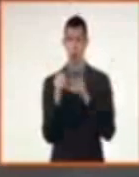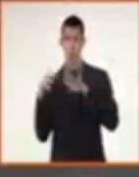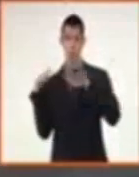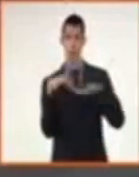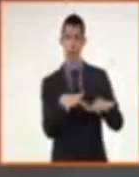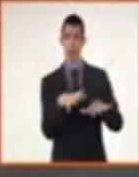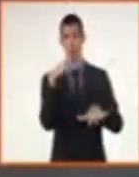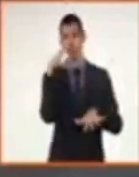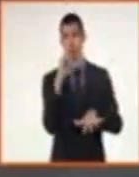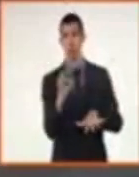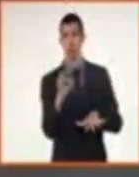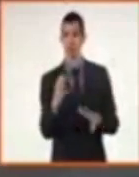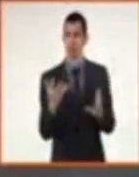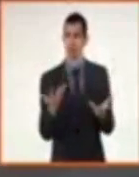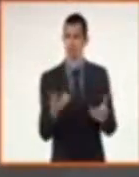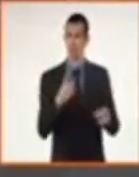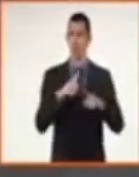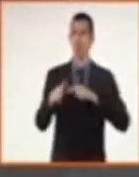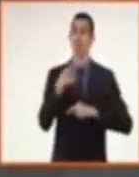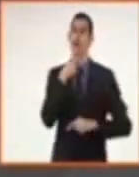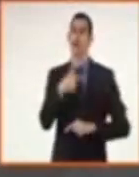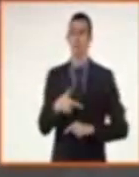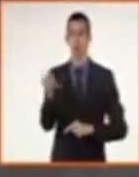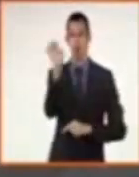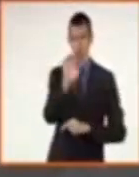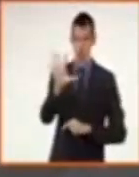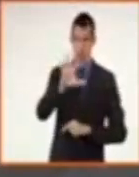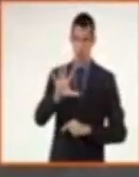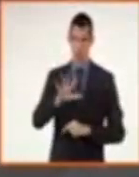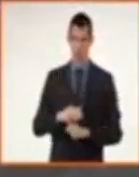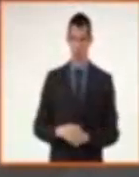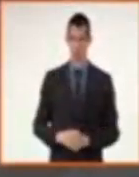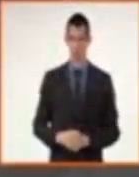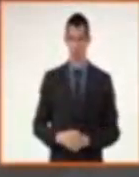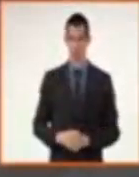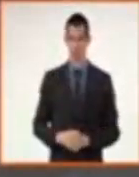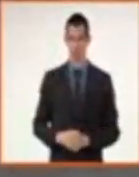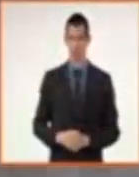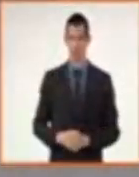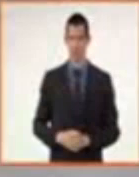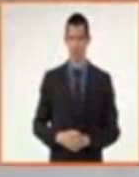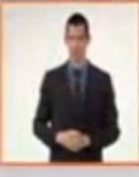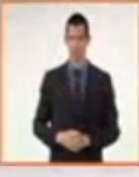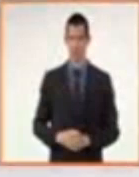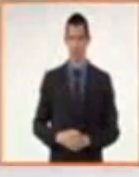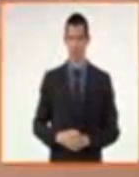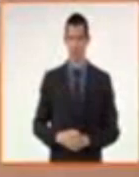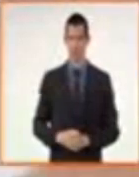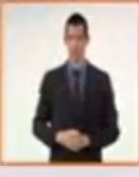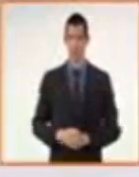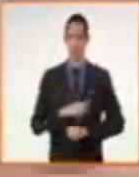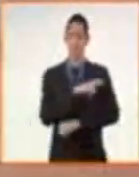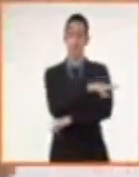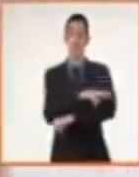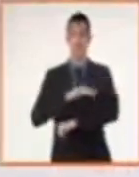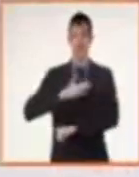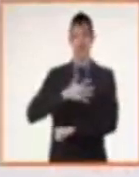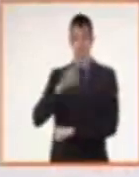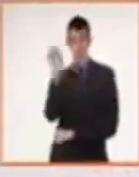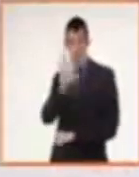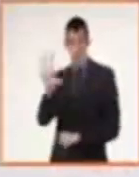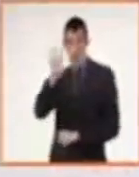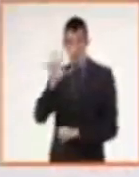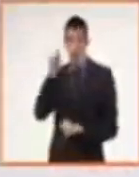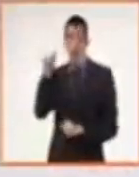Unidos. Europa, esta es la participación en Europa en procesos que conducen a la elección de un primer ministro, un magistrado,